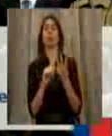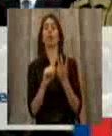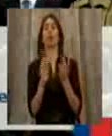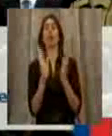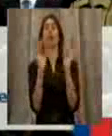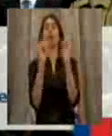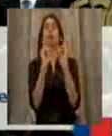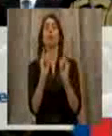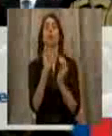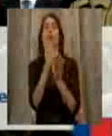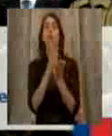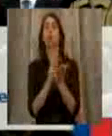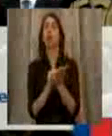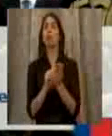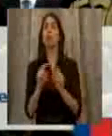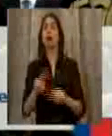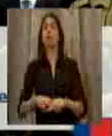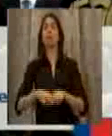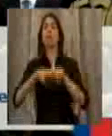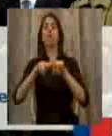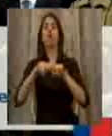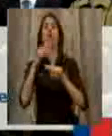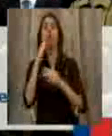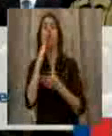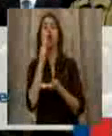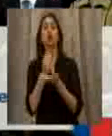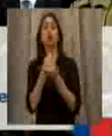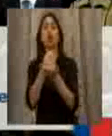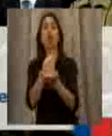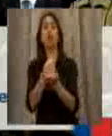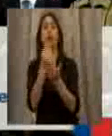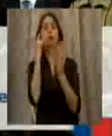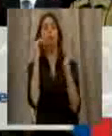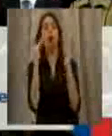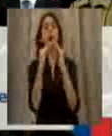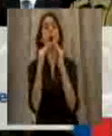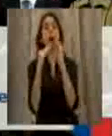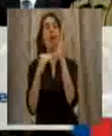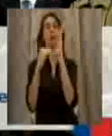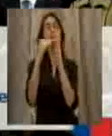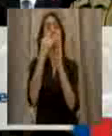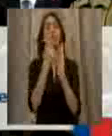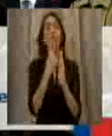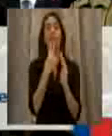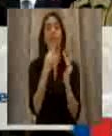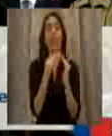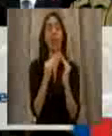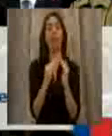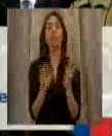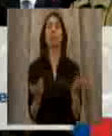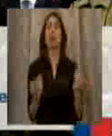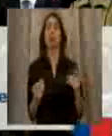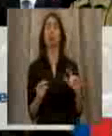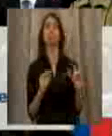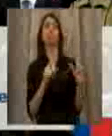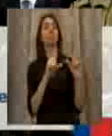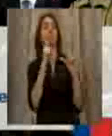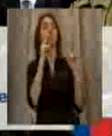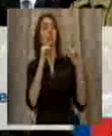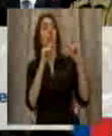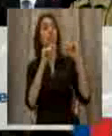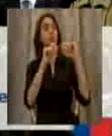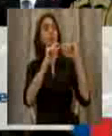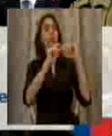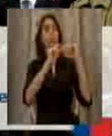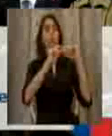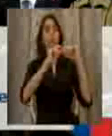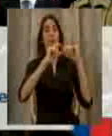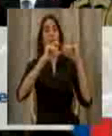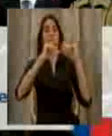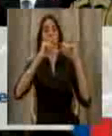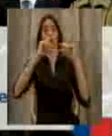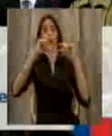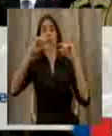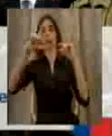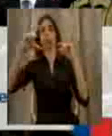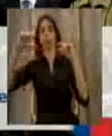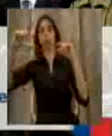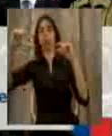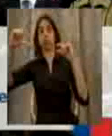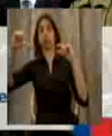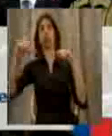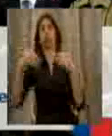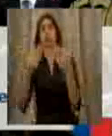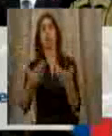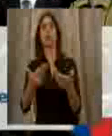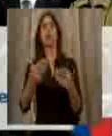fondo solidario en vivienda, que han significado también, como lo muestran en el gráfico, un aumento importante de las